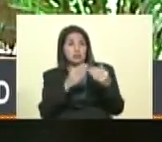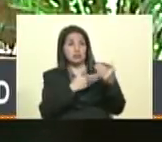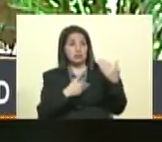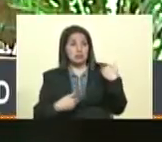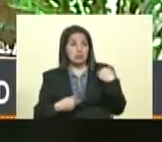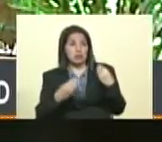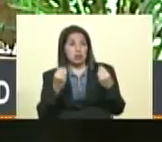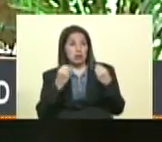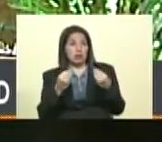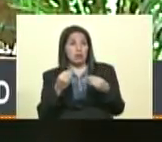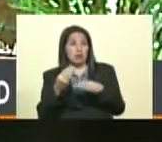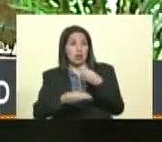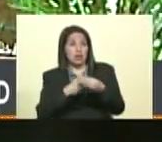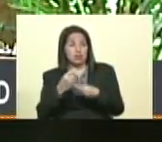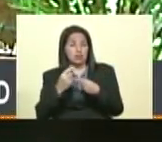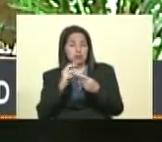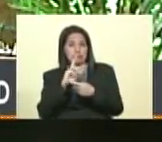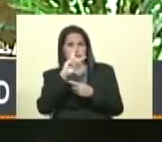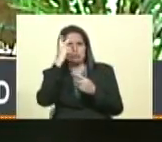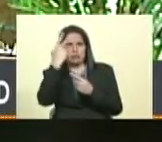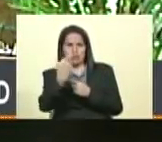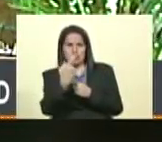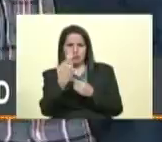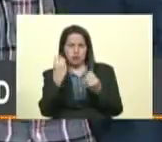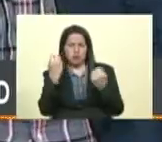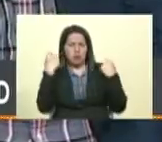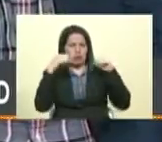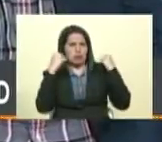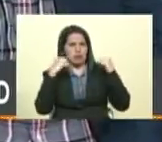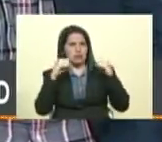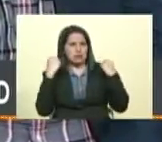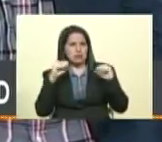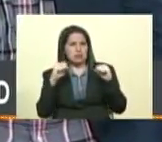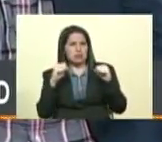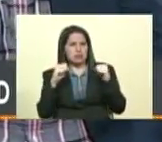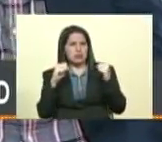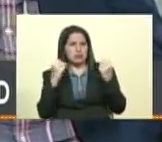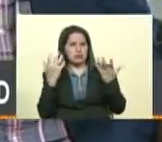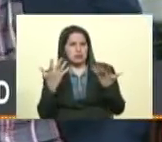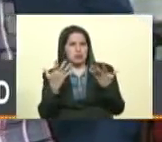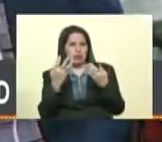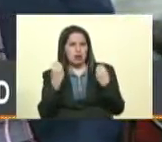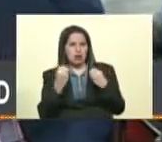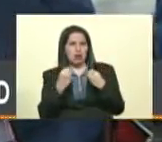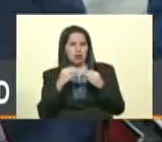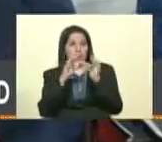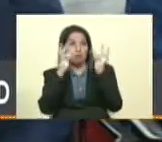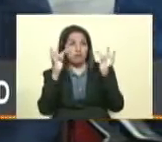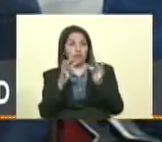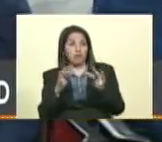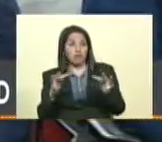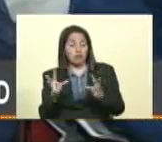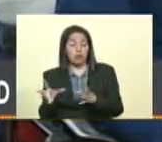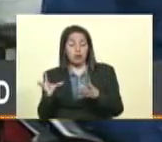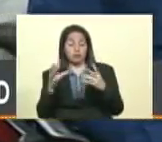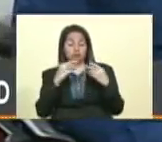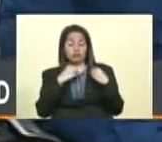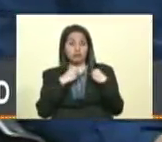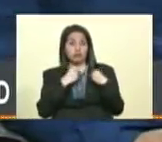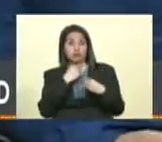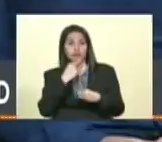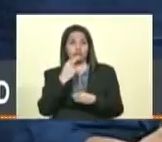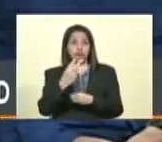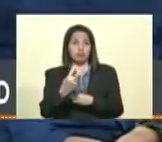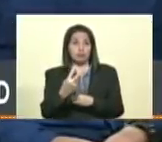una metamorfosis, realizar un cambio en su forma de practicar el sindicalismo y en la forma de asumir la vocería. El